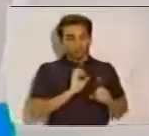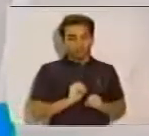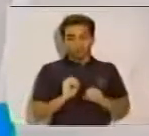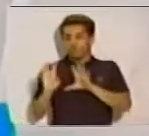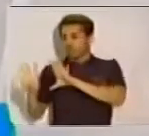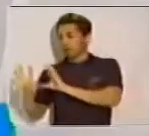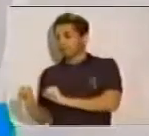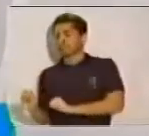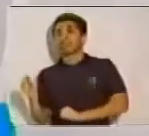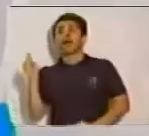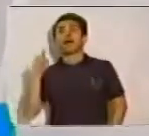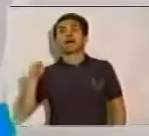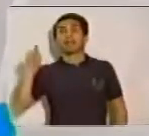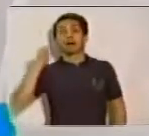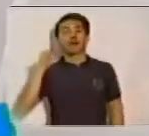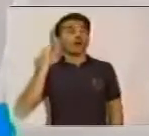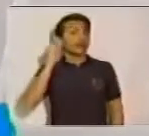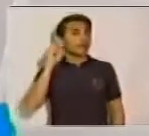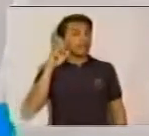¿Estamos bien?